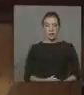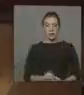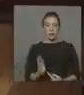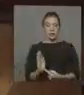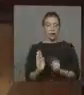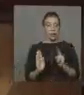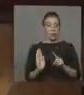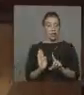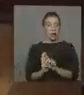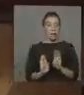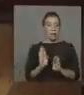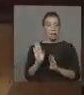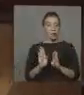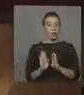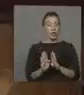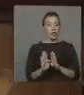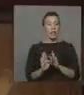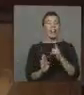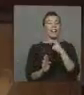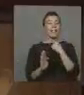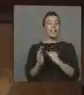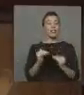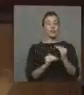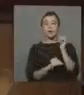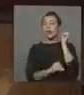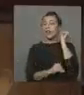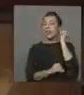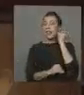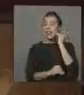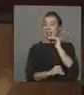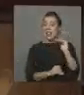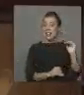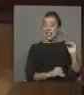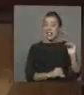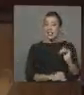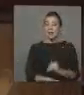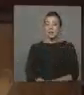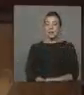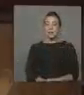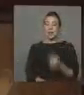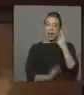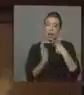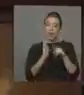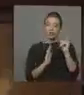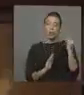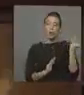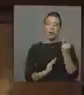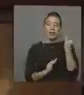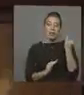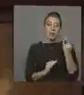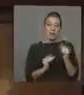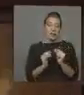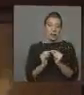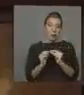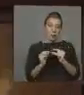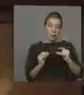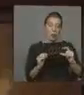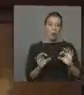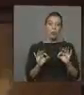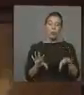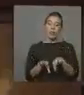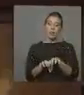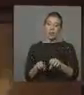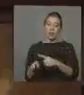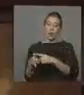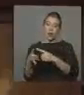ordenamiento jurídico protege el interior superior de las niñas y reconoce su autonomía progresiva, en coherencia con